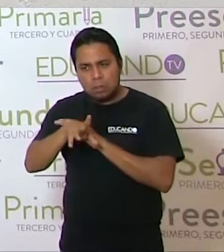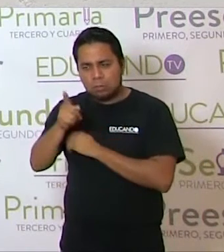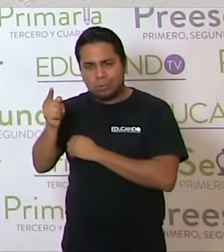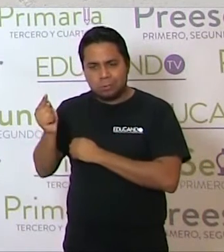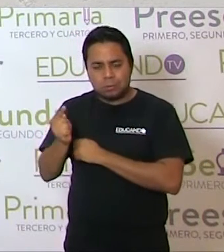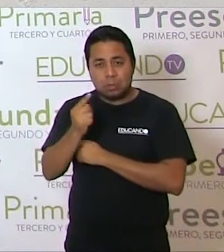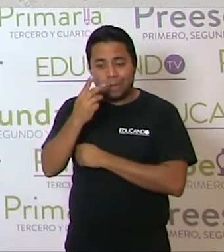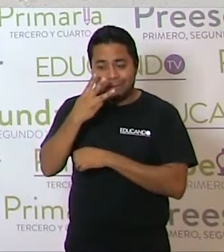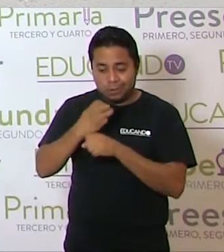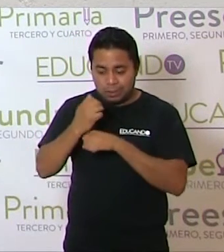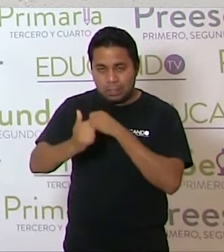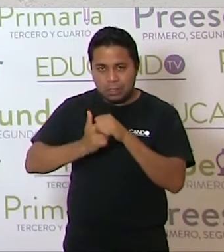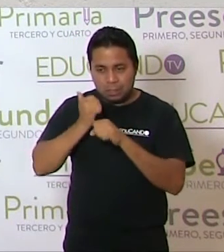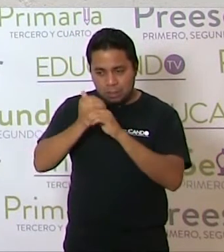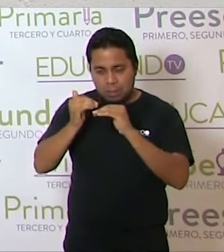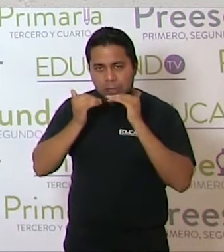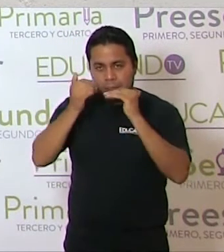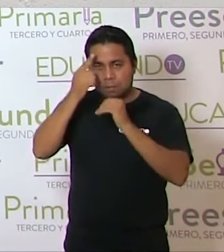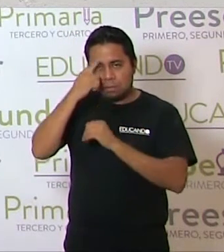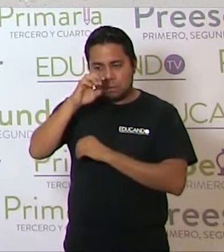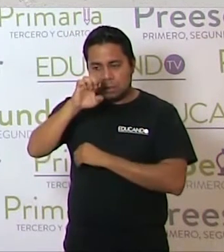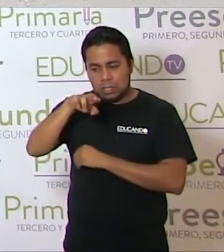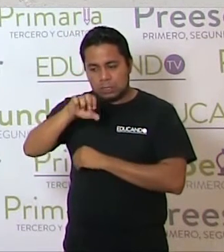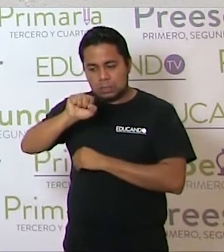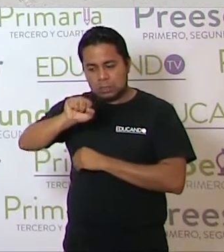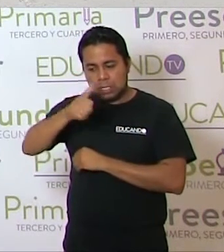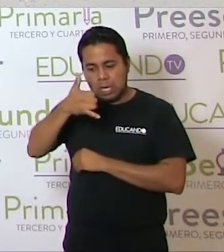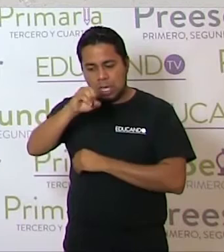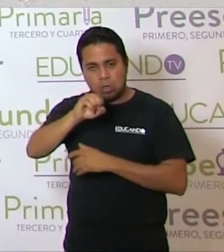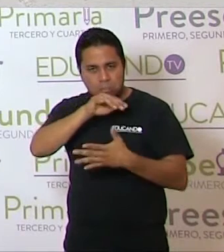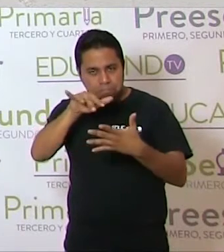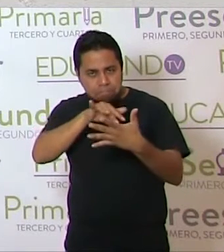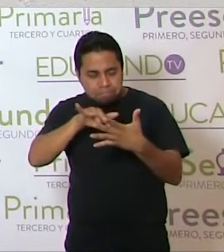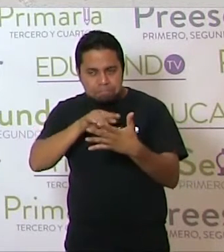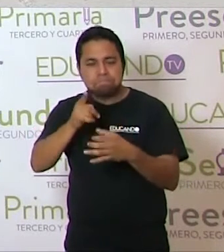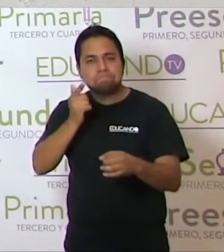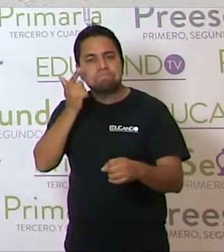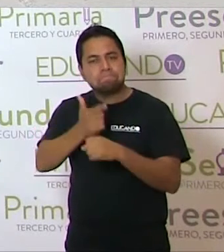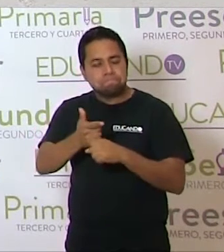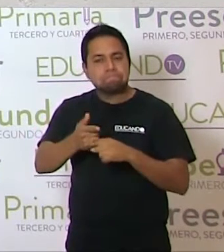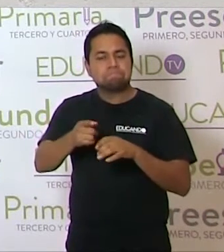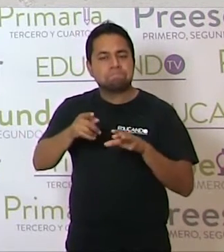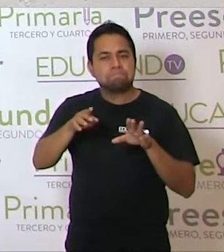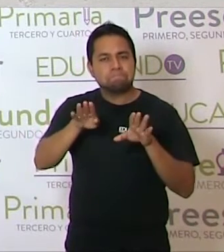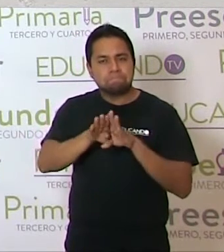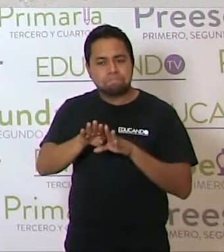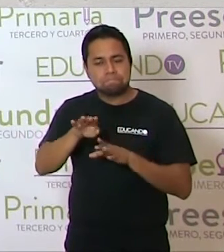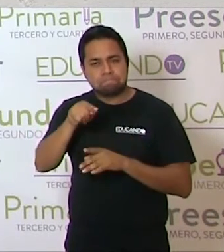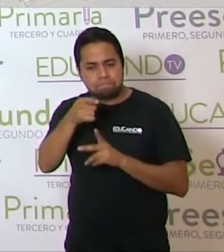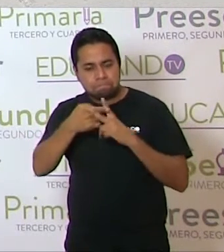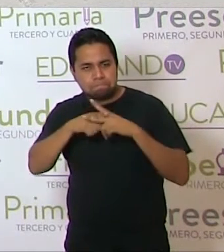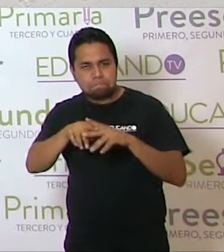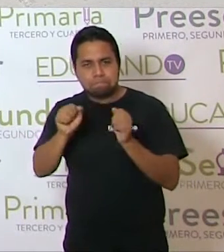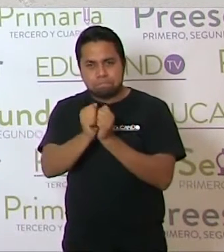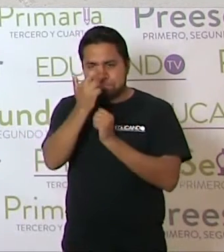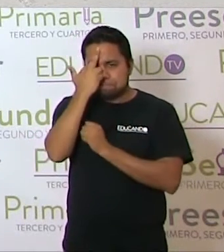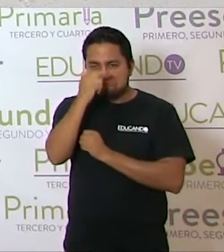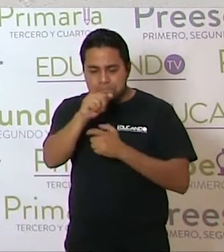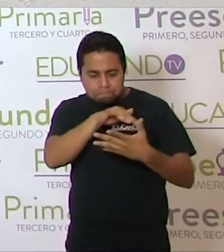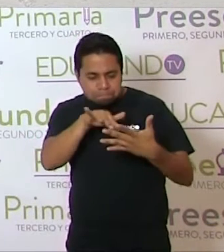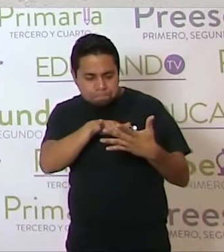nada tercer año y vean el tema del ensayo ahí se van a dar cuenta como una argumenta a partir de los textos